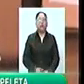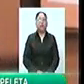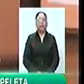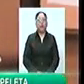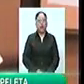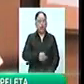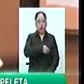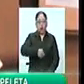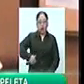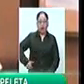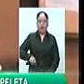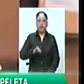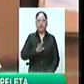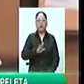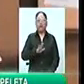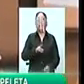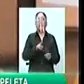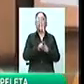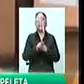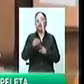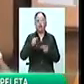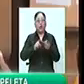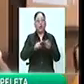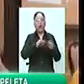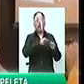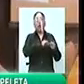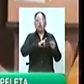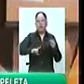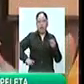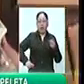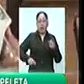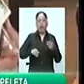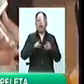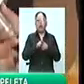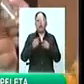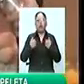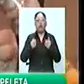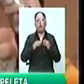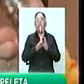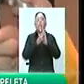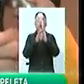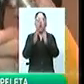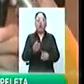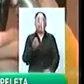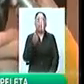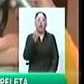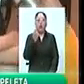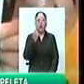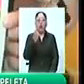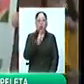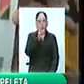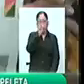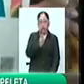de la gobernación. Y aquí tenemos la representación del municipio, son 11 candidatos, ¿no? Ya se ha sorteado un municipio